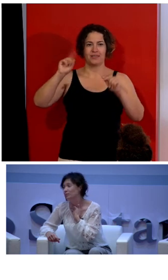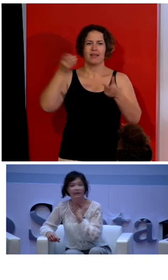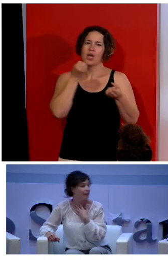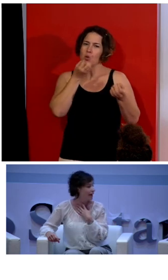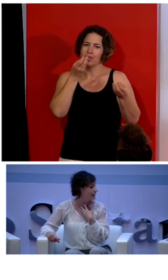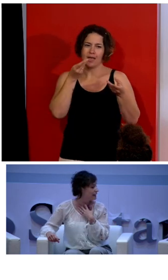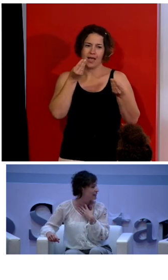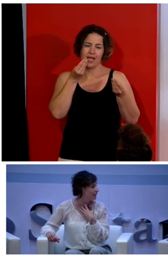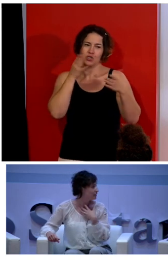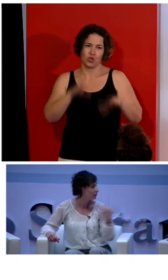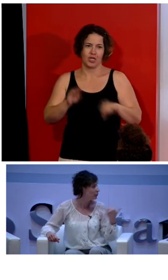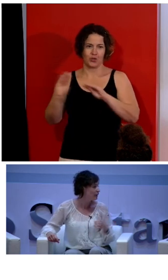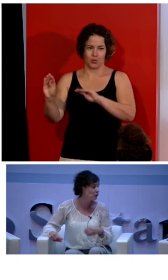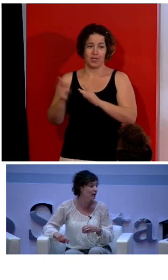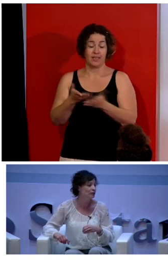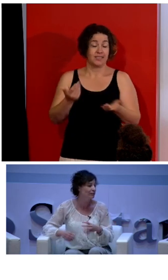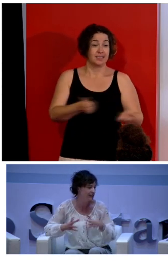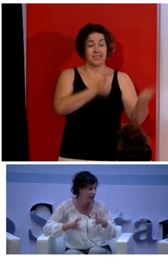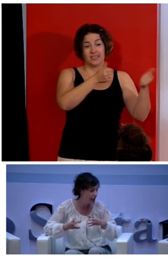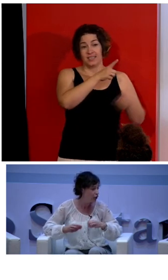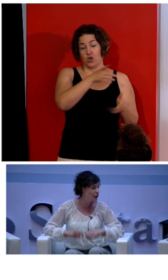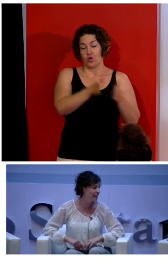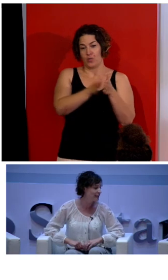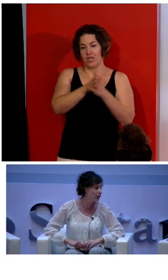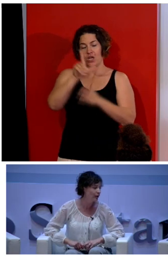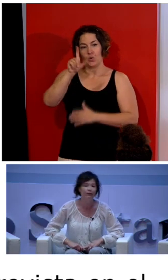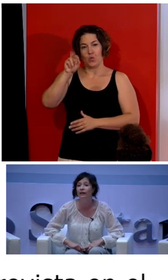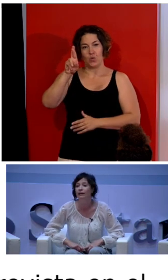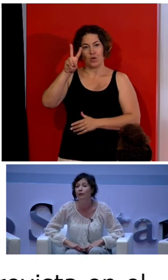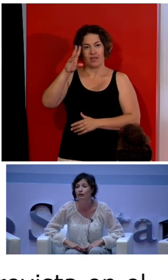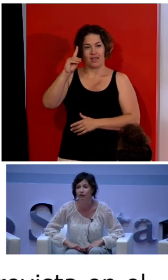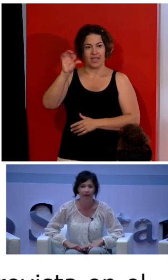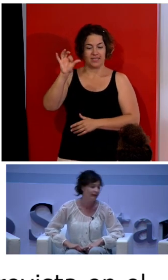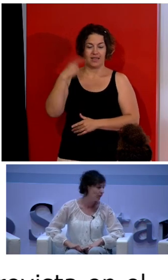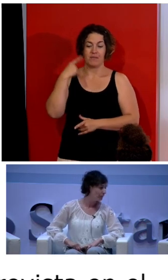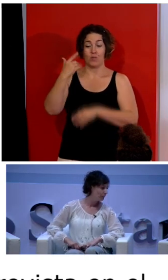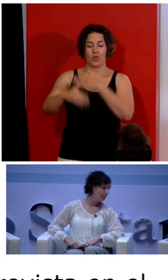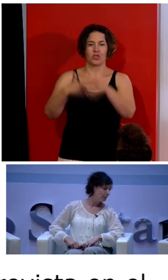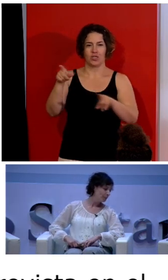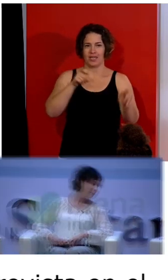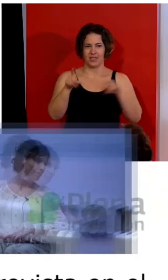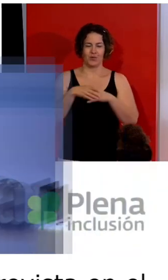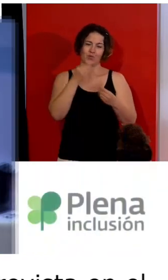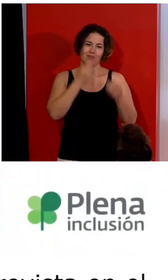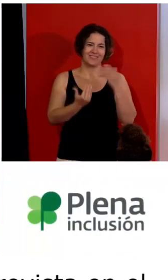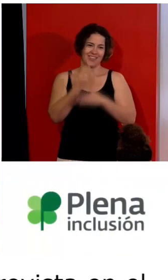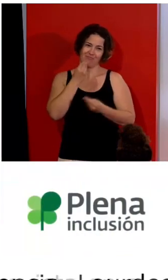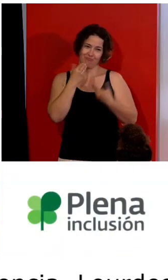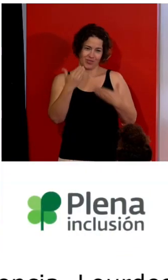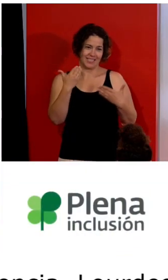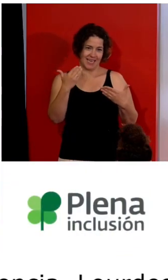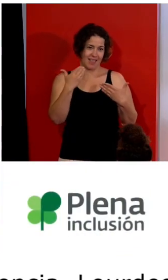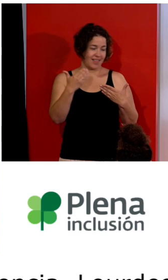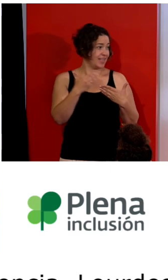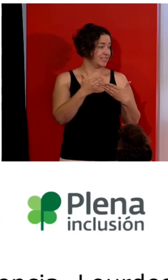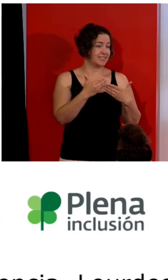su experiencia. Y sin más, pues Lourdes os va a contar más los detalles de lo que fue el proceso selectivo. Buenos días y muchas gracias.